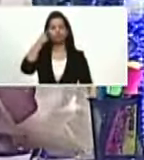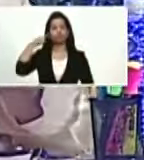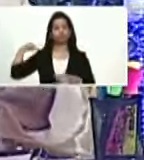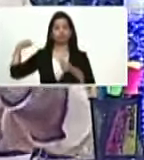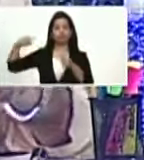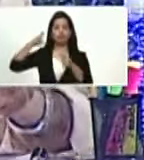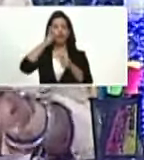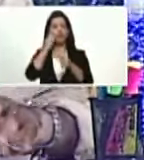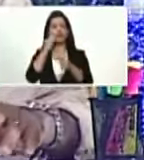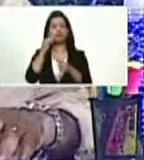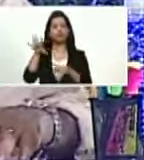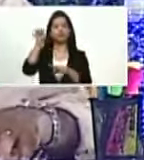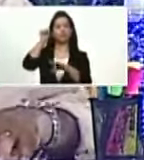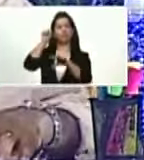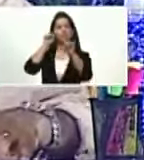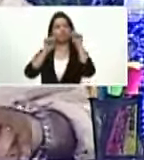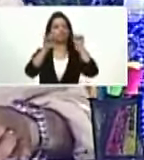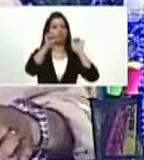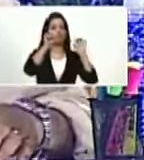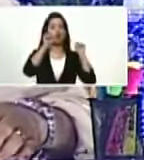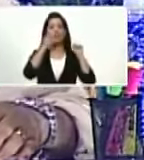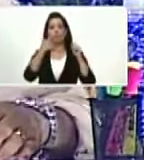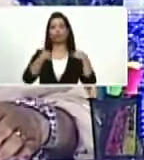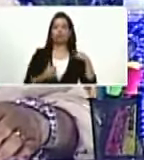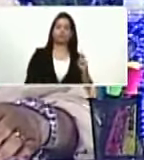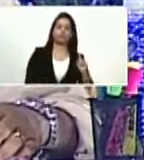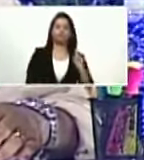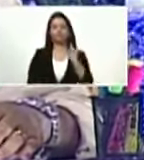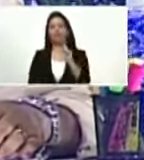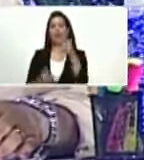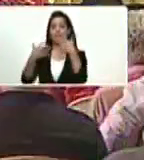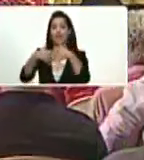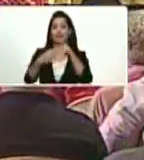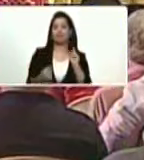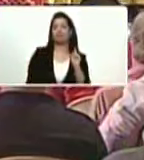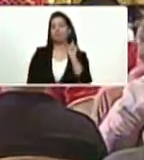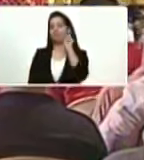Cuando uno llega a una empresa y le dice, ah, Miguel Pérez Abad,